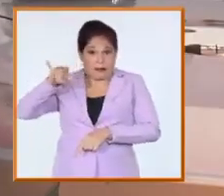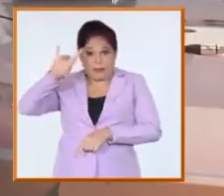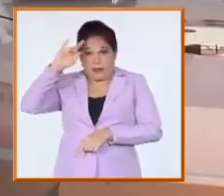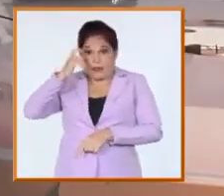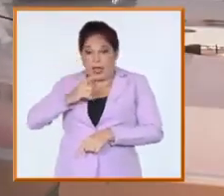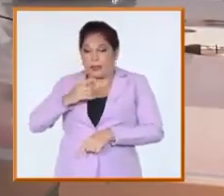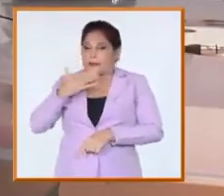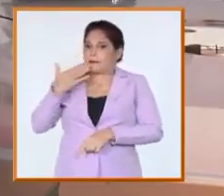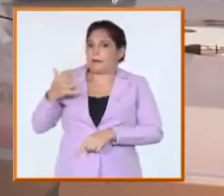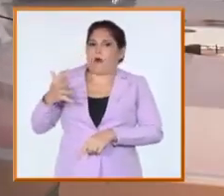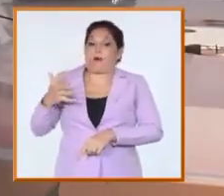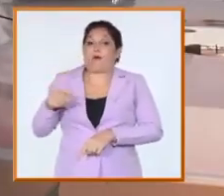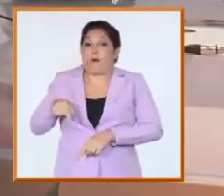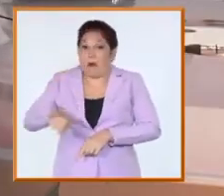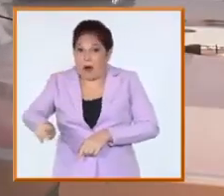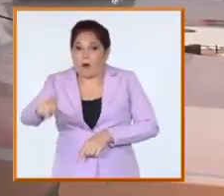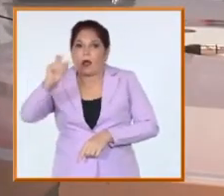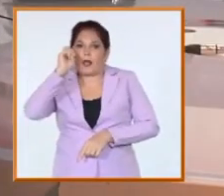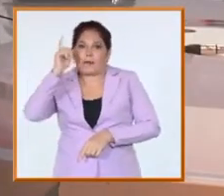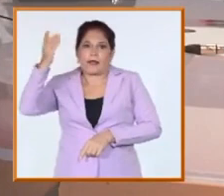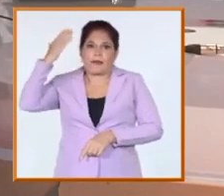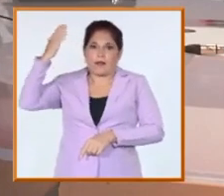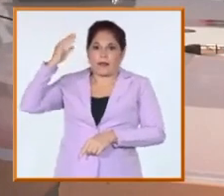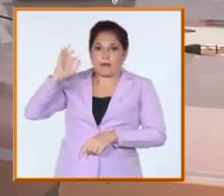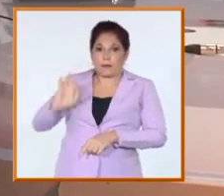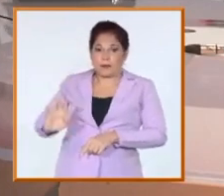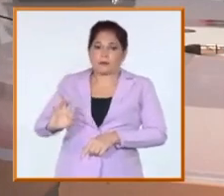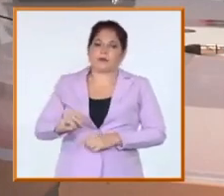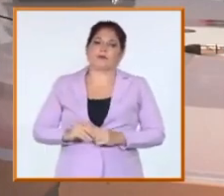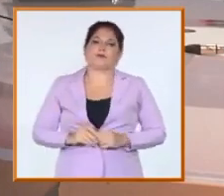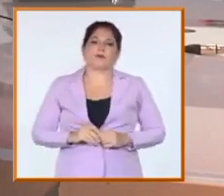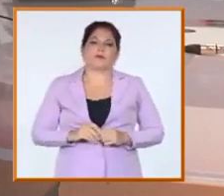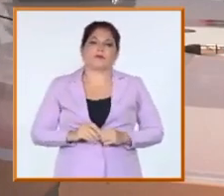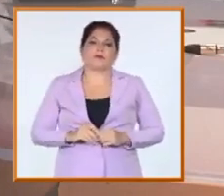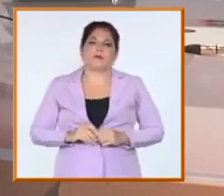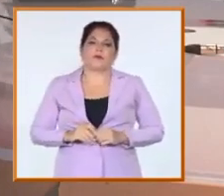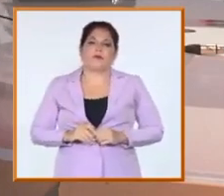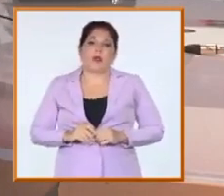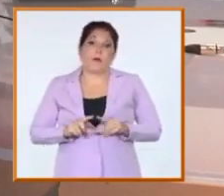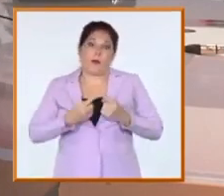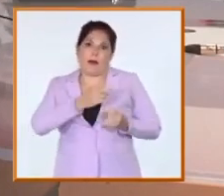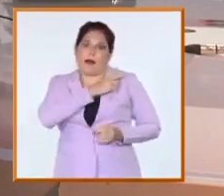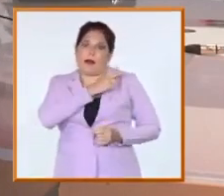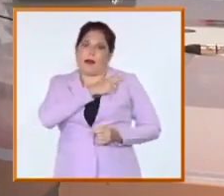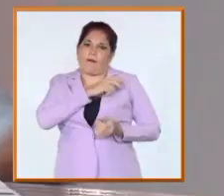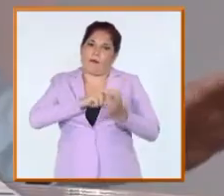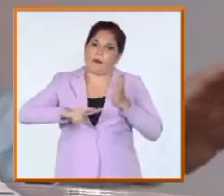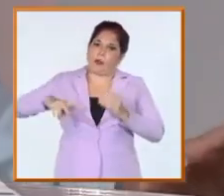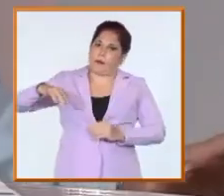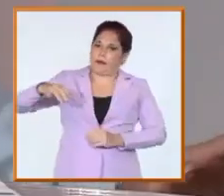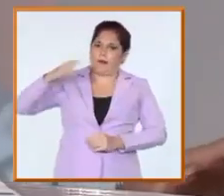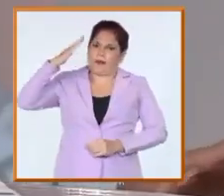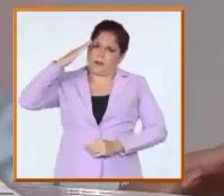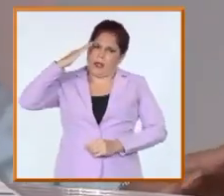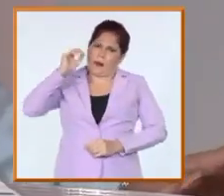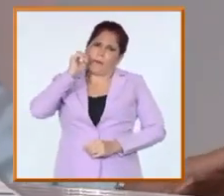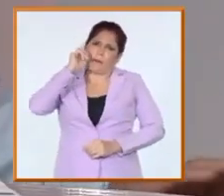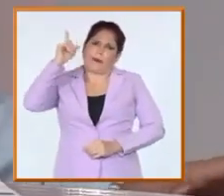mucho mejor la organización a partir de la experiencia de estos compañeros que están hoy en los cargos principales de Pinal